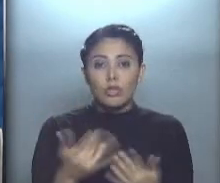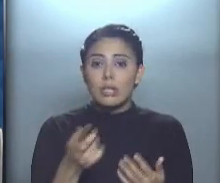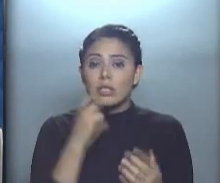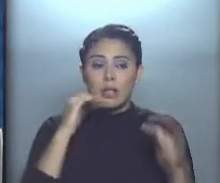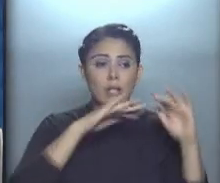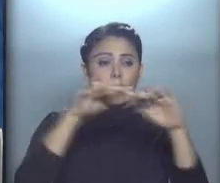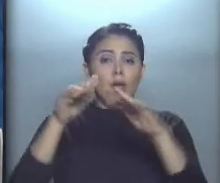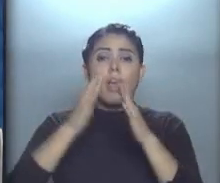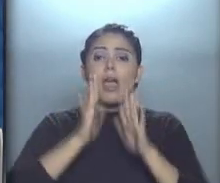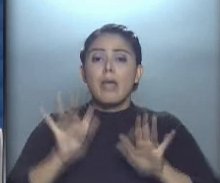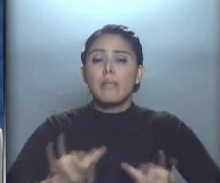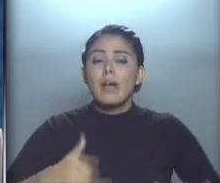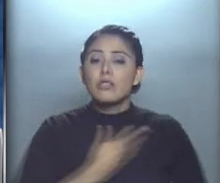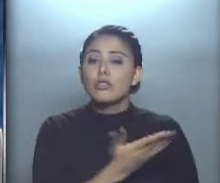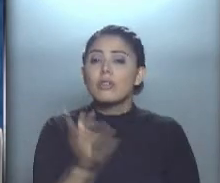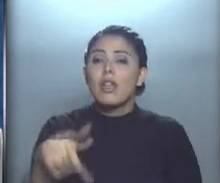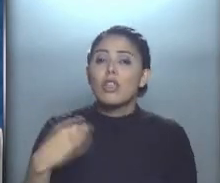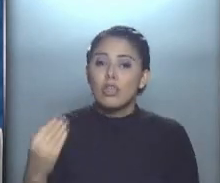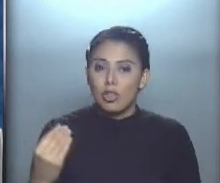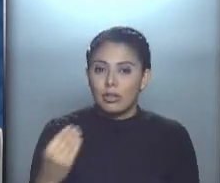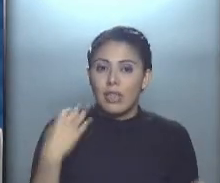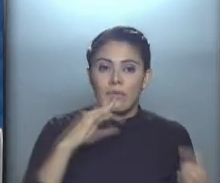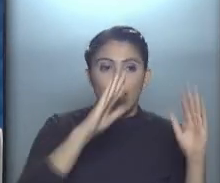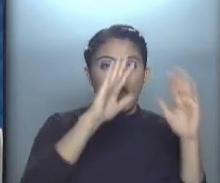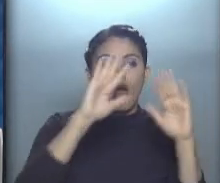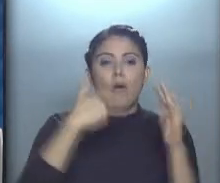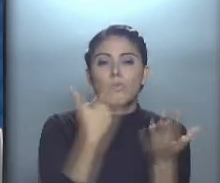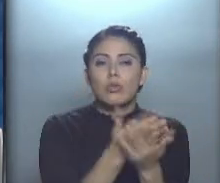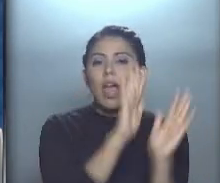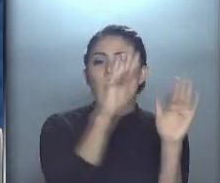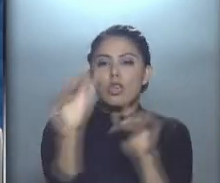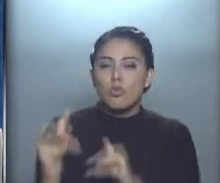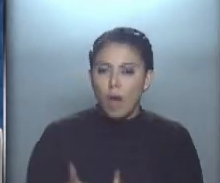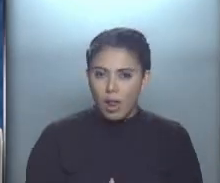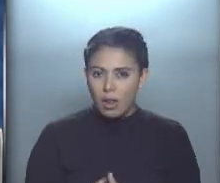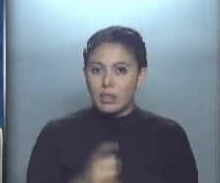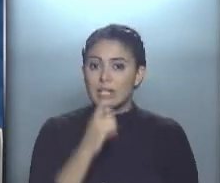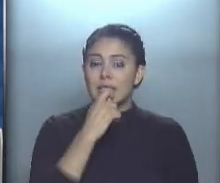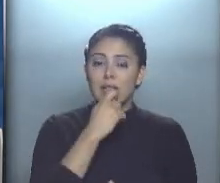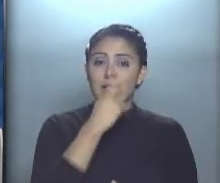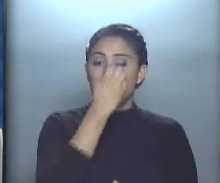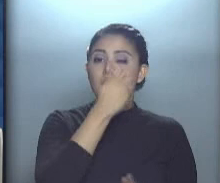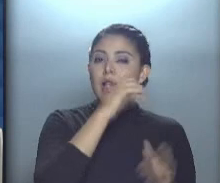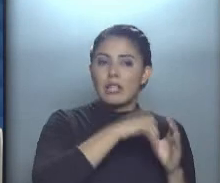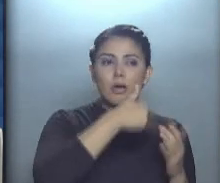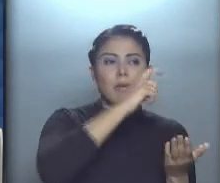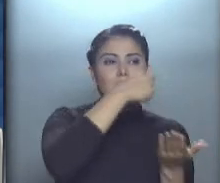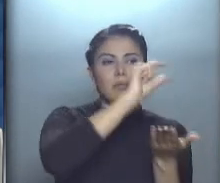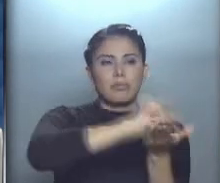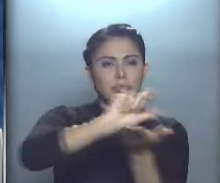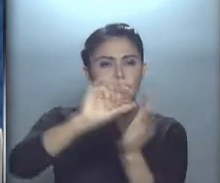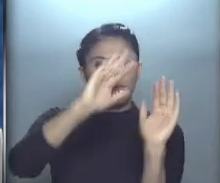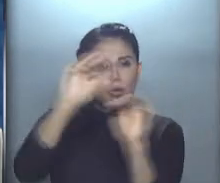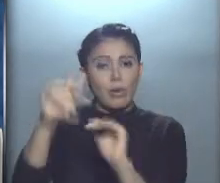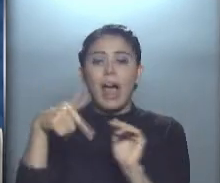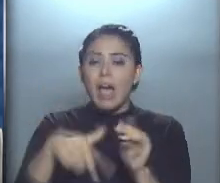la paz social vienen de la mano de la igualdad de oportunidades, vienen de la mano de la distribución más equitativa del ingreso. Y ahí es donde existe la